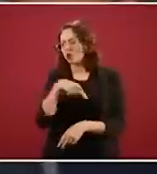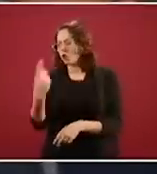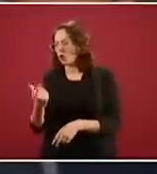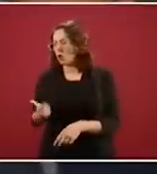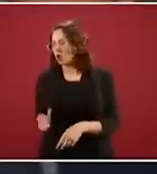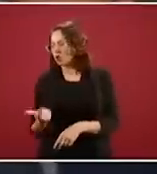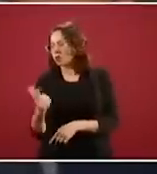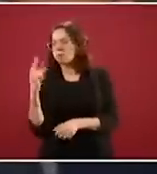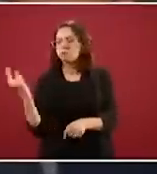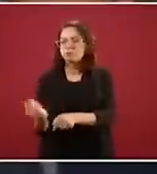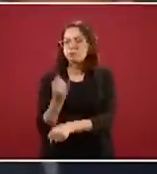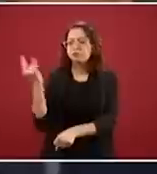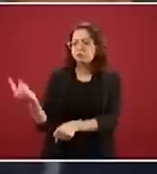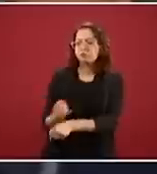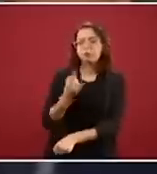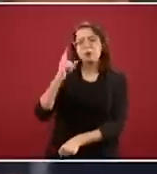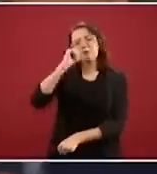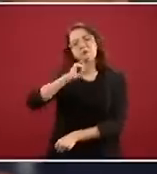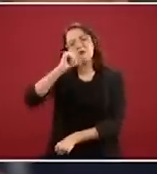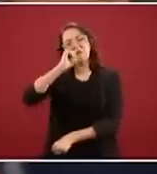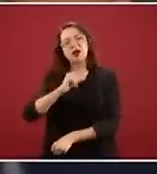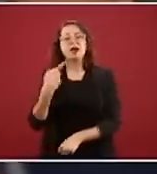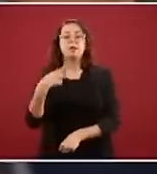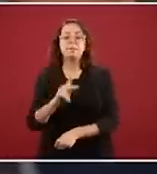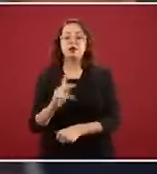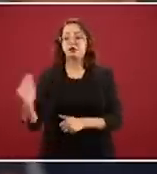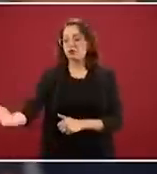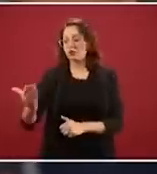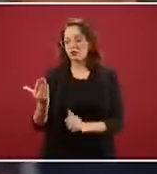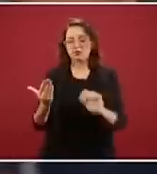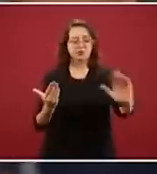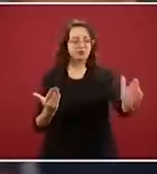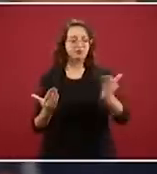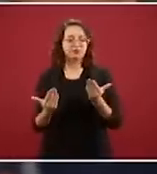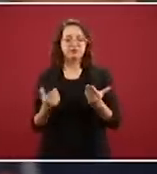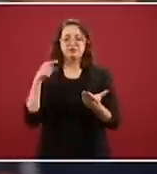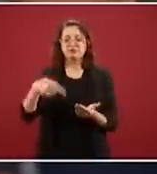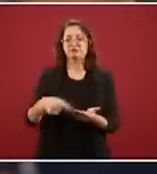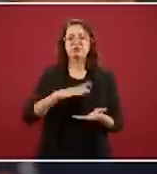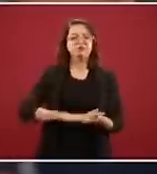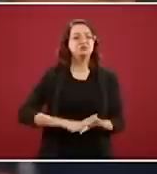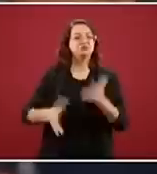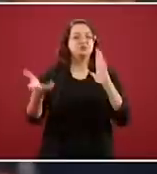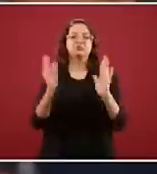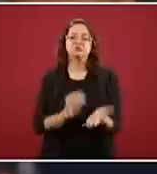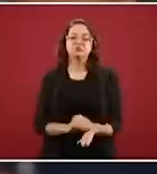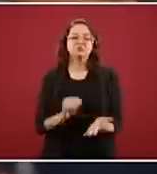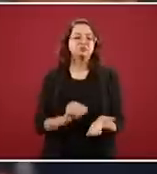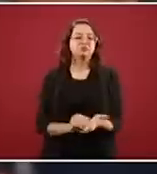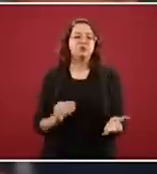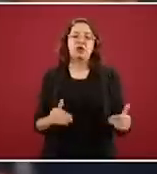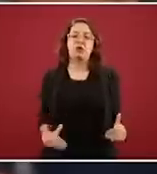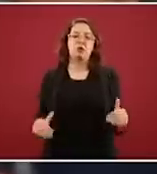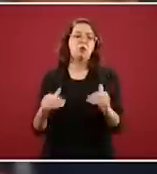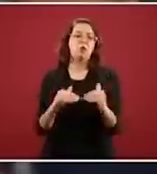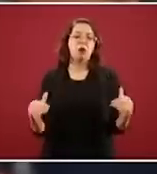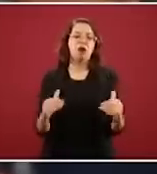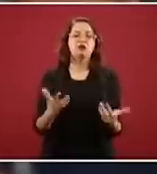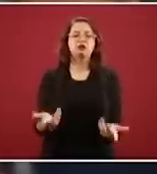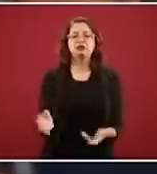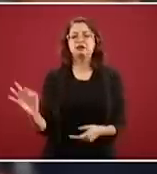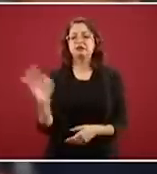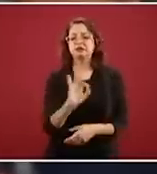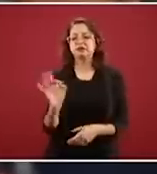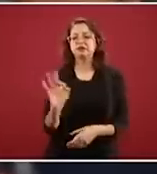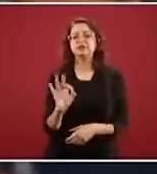en ambos estados, bueno, en la Ciudad de México y en el estado de Guanajuato, pues los delitos se mantienen. Una de las hipótesis que usted señala es